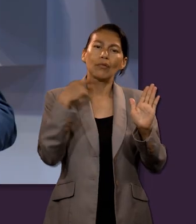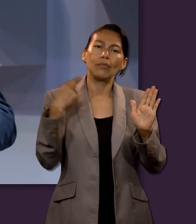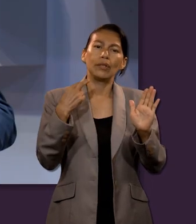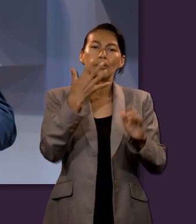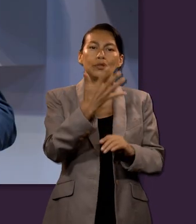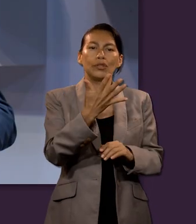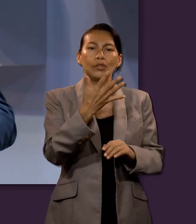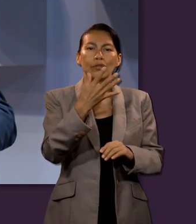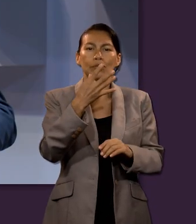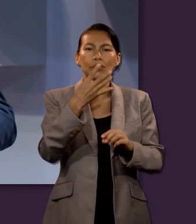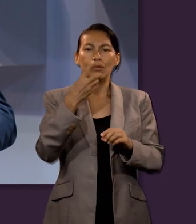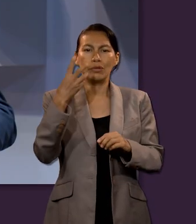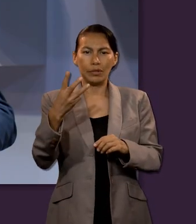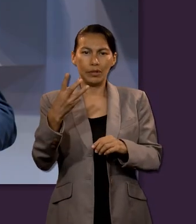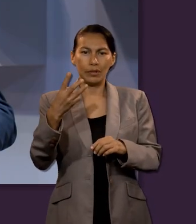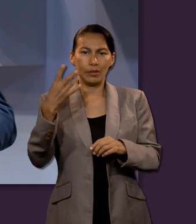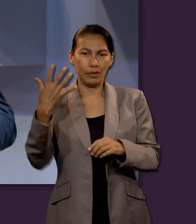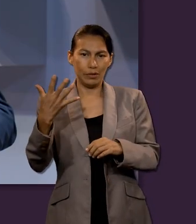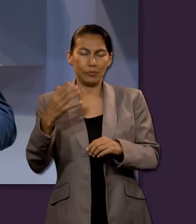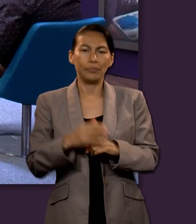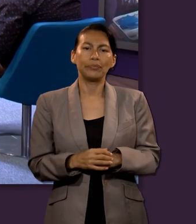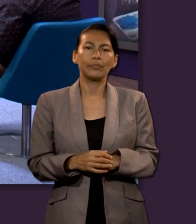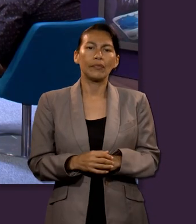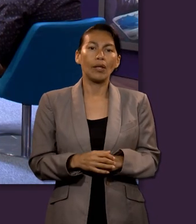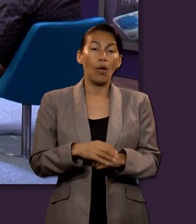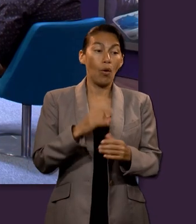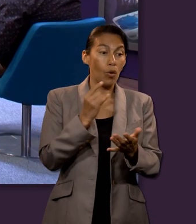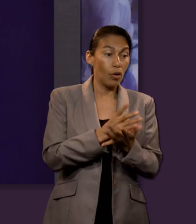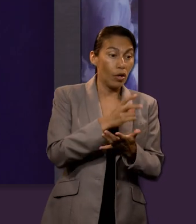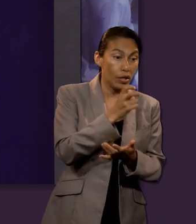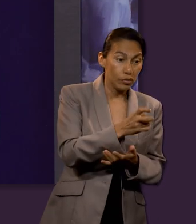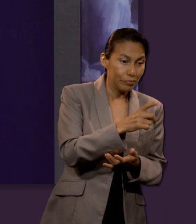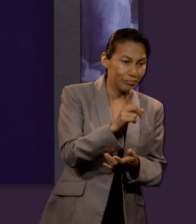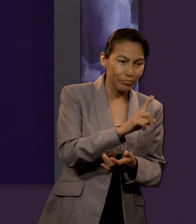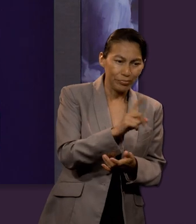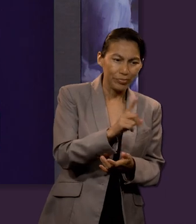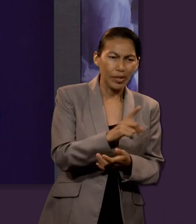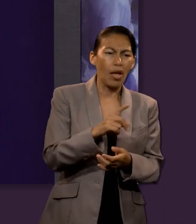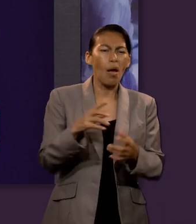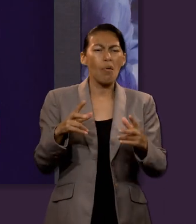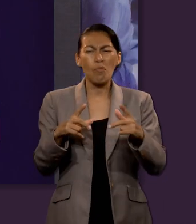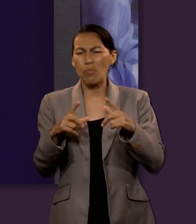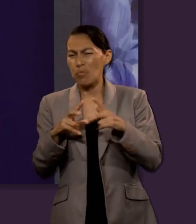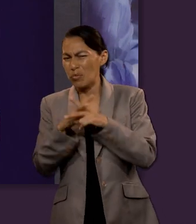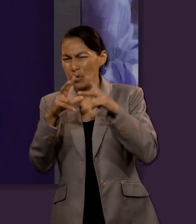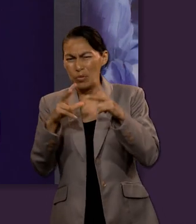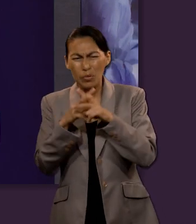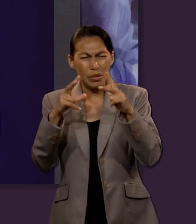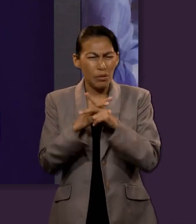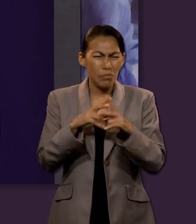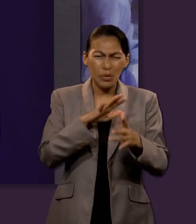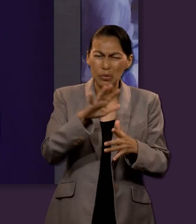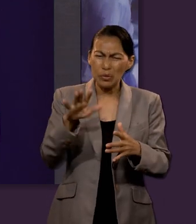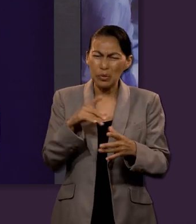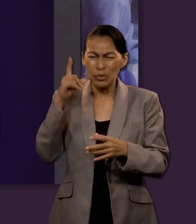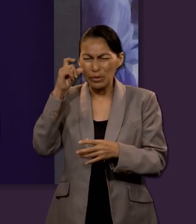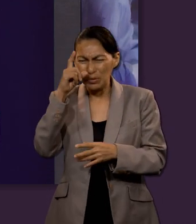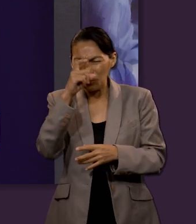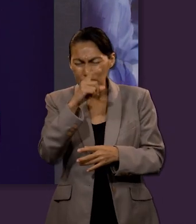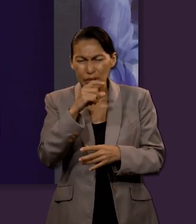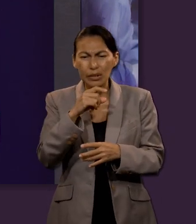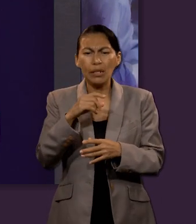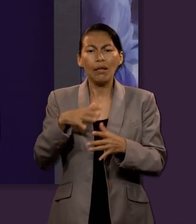5 y no sólo esto sino que también nos gloriamos en las tribulaciones sabiendo que la tribulación produce